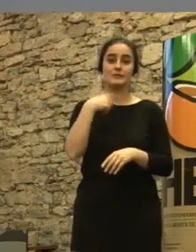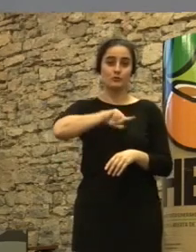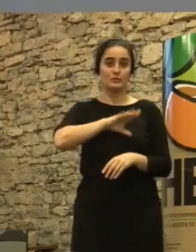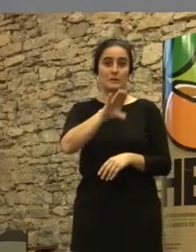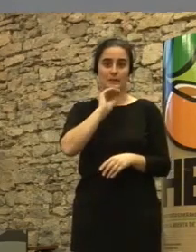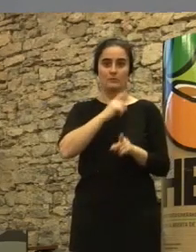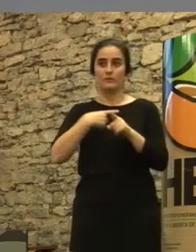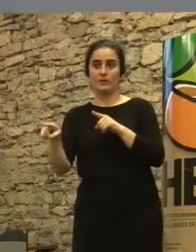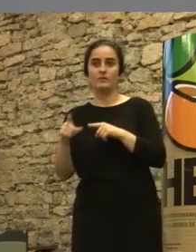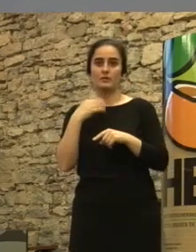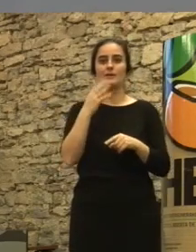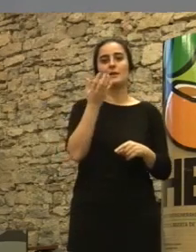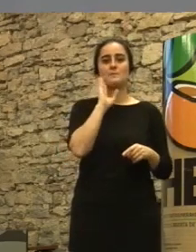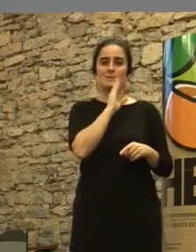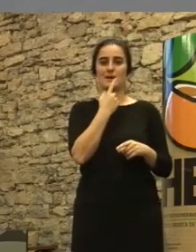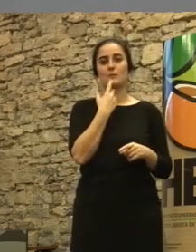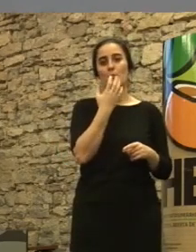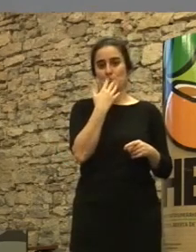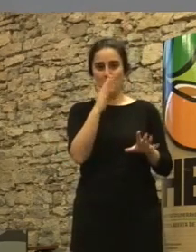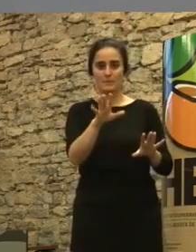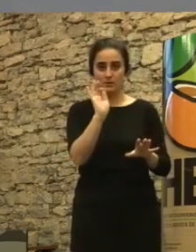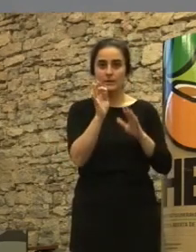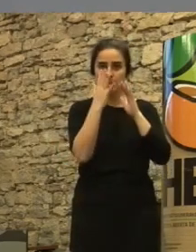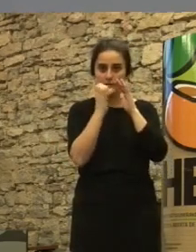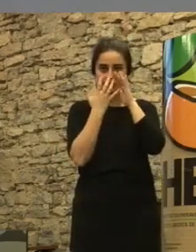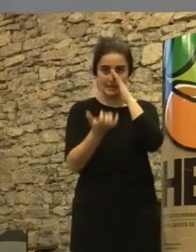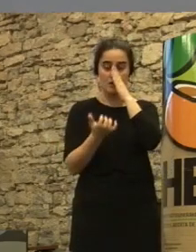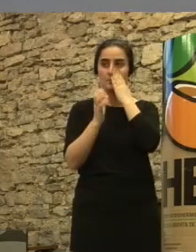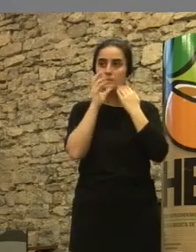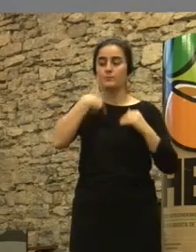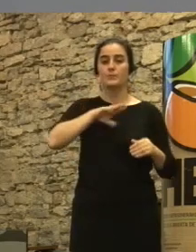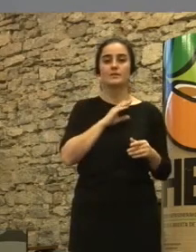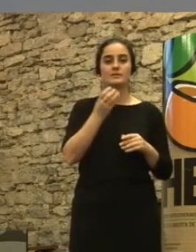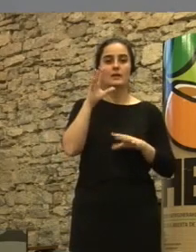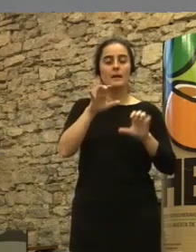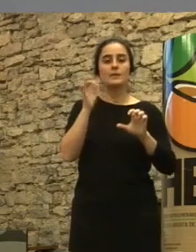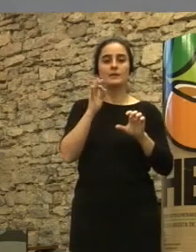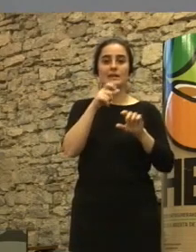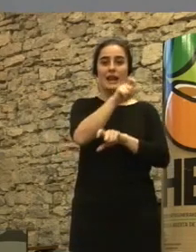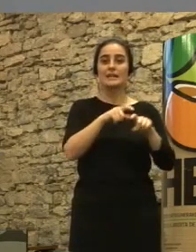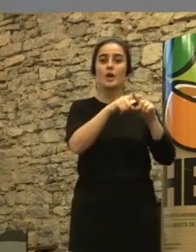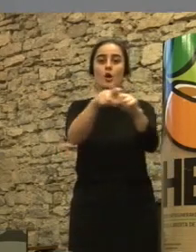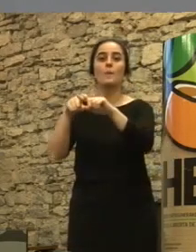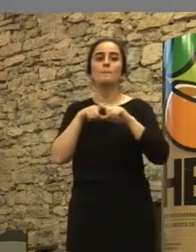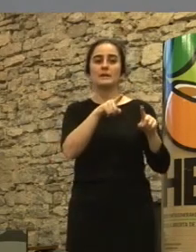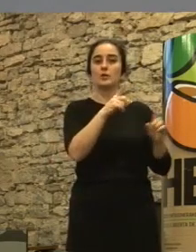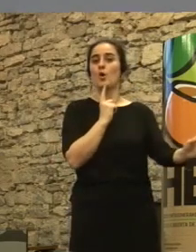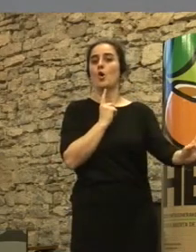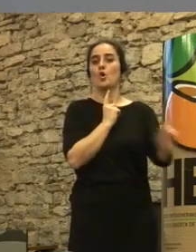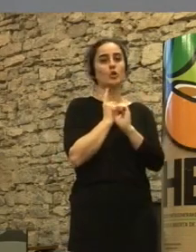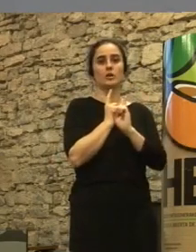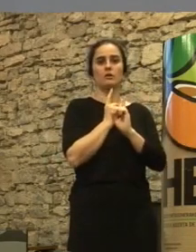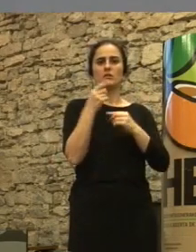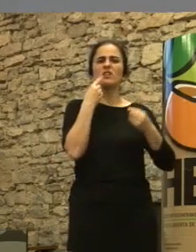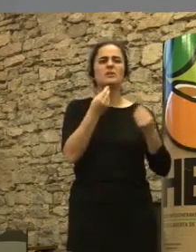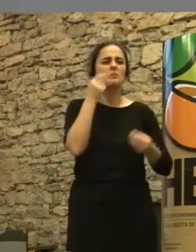uso mi madre en plan broma, pero también en plan serio, y es que en Maldita también hemos aprendido que la gente que comparte esa información no es el enemigo. No, durante muchas veces hemos pensado, ¿la gente